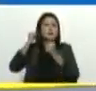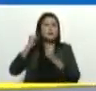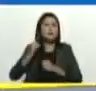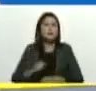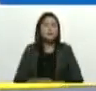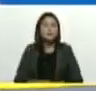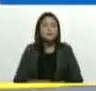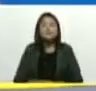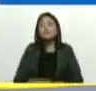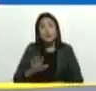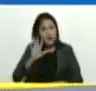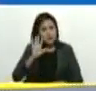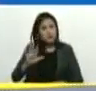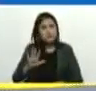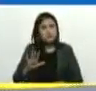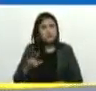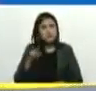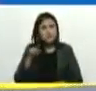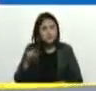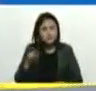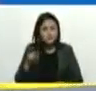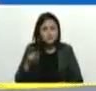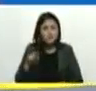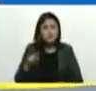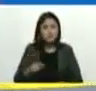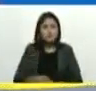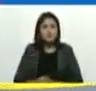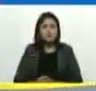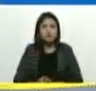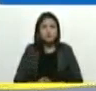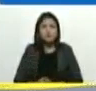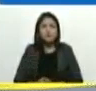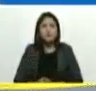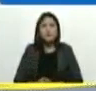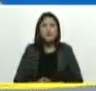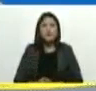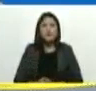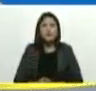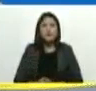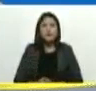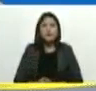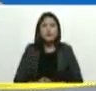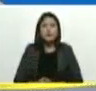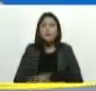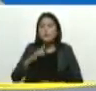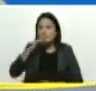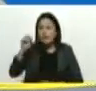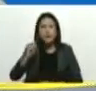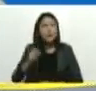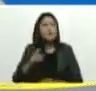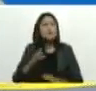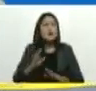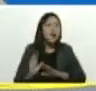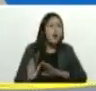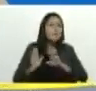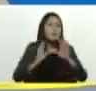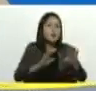En esa batalla, Cuba estuvo y estará al lado de su pueblo,